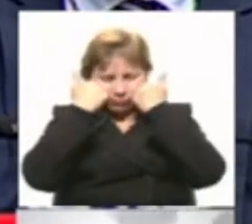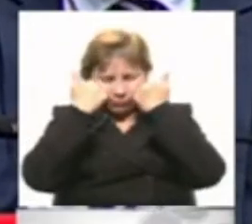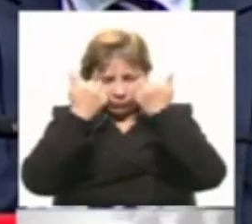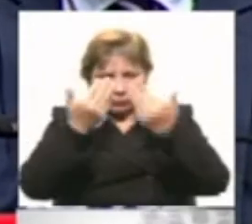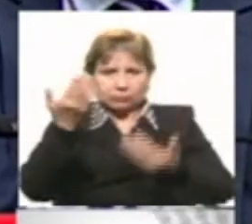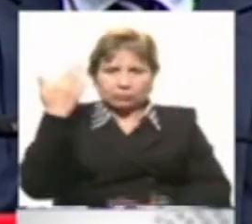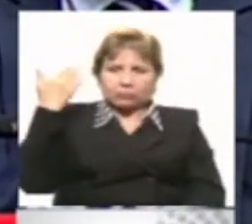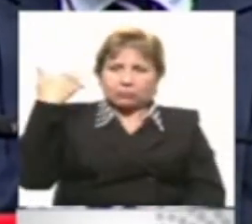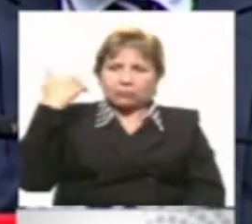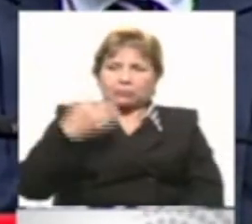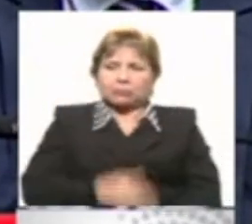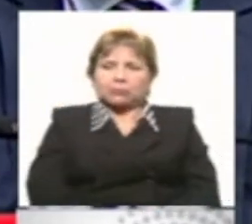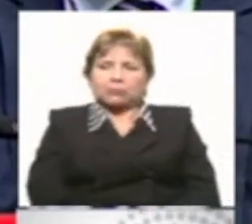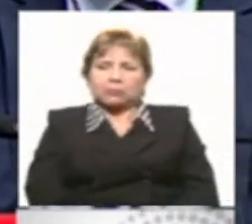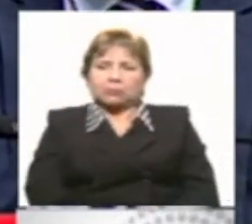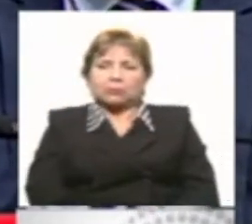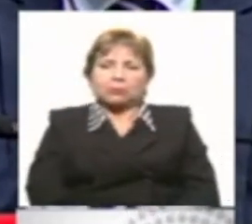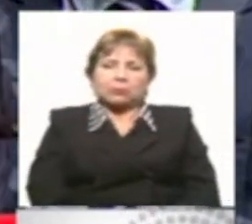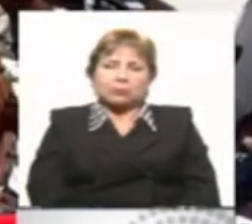pasado.